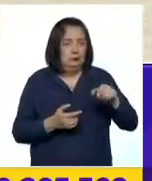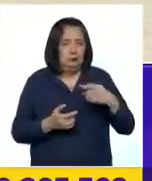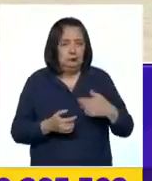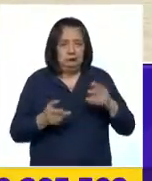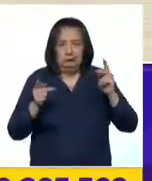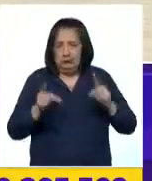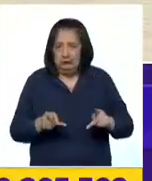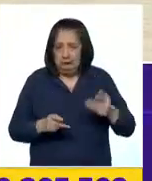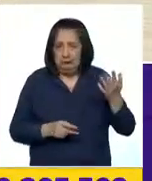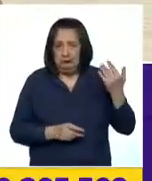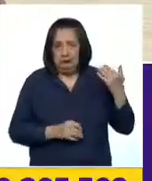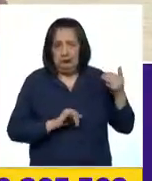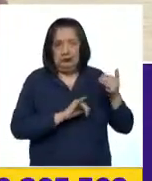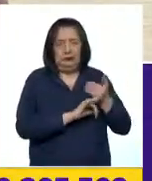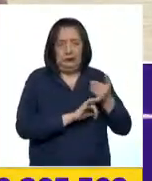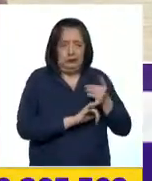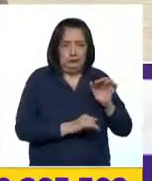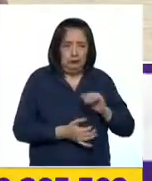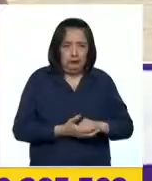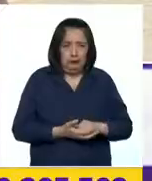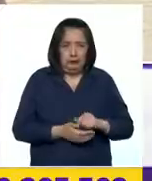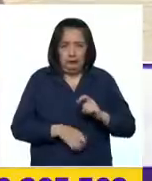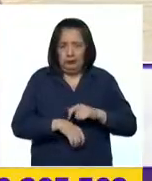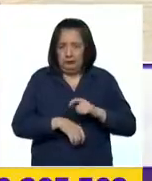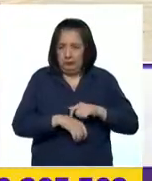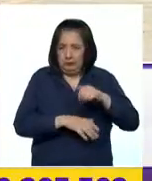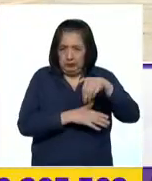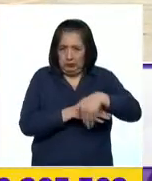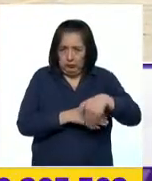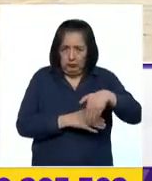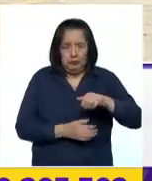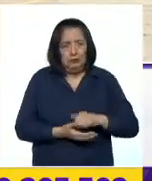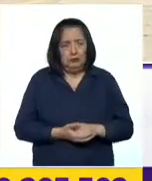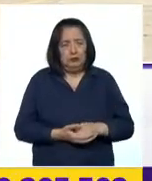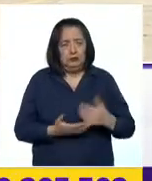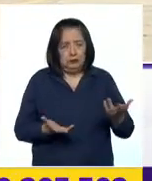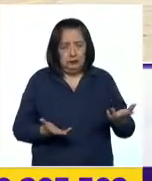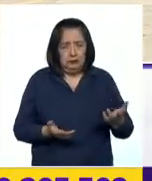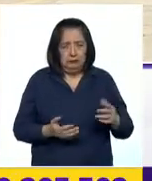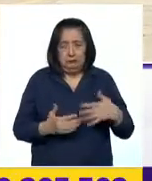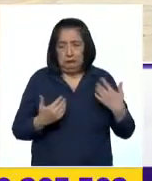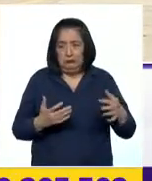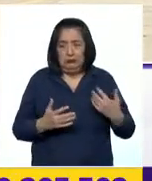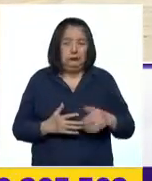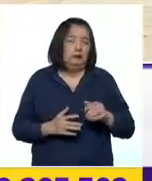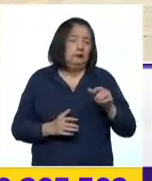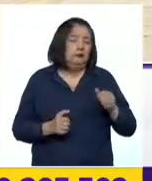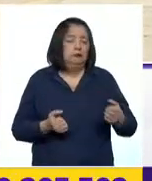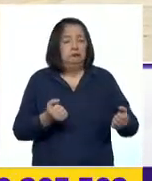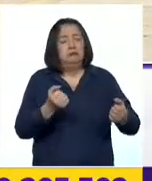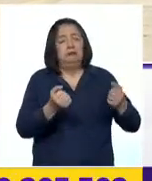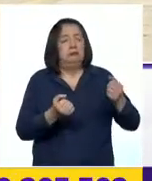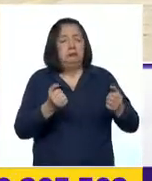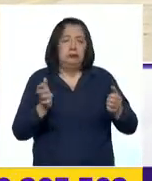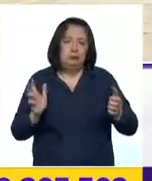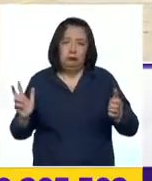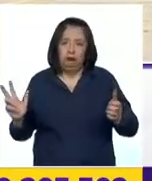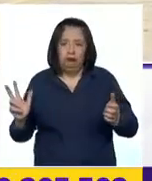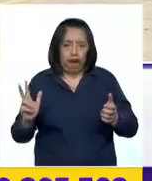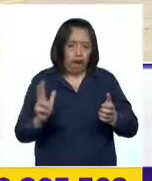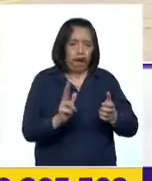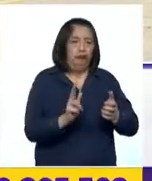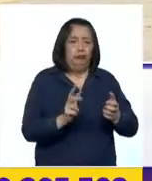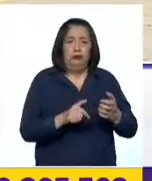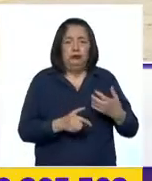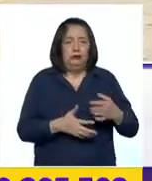esto sucedió el día sábado, en el horario de la noche. Nos emboscaron al camioncito